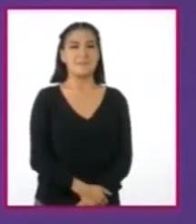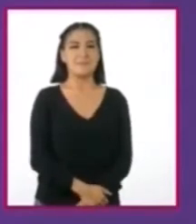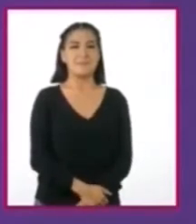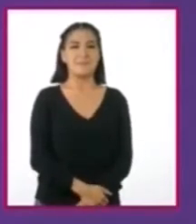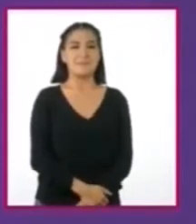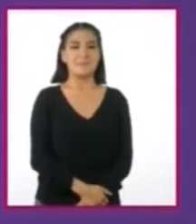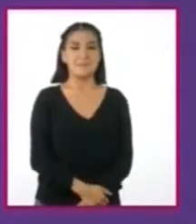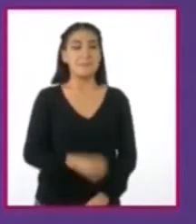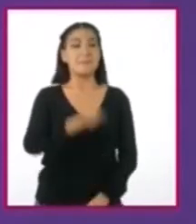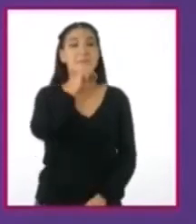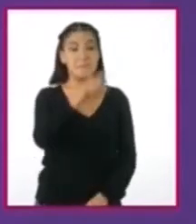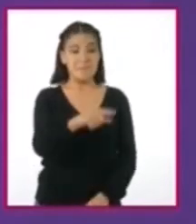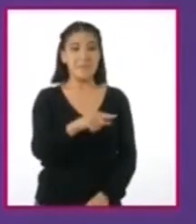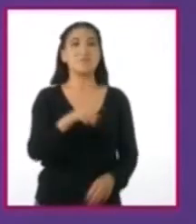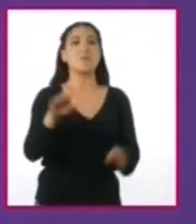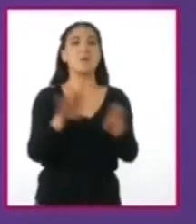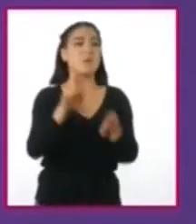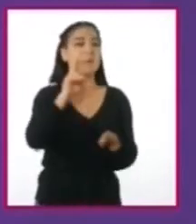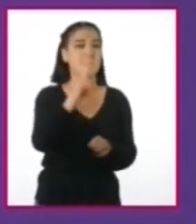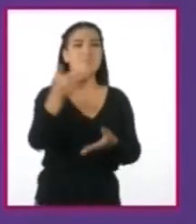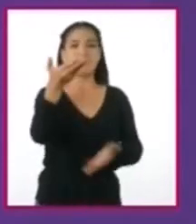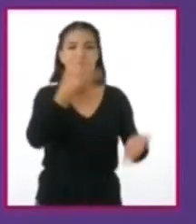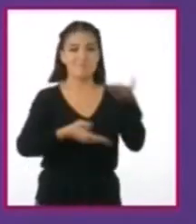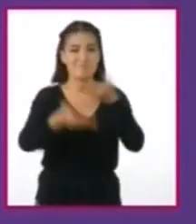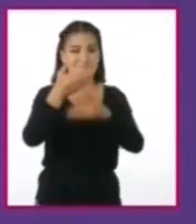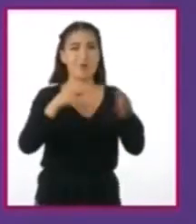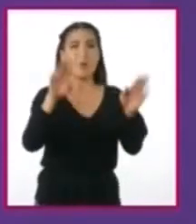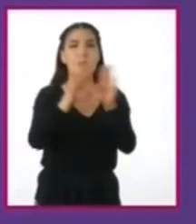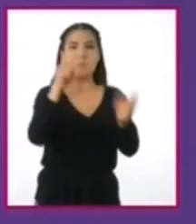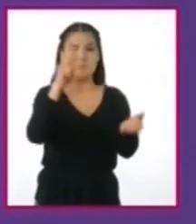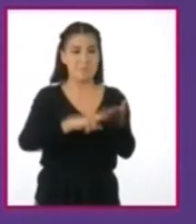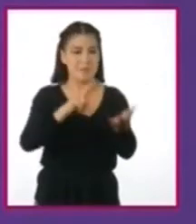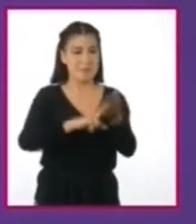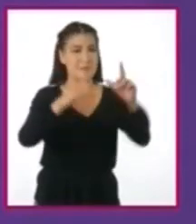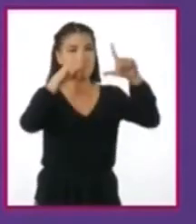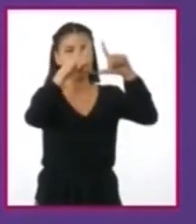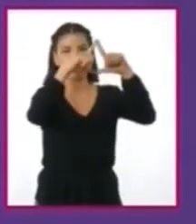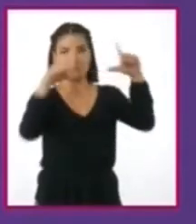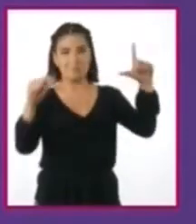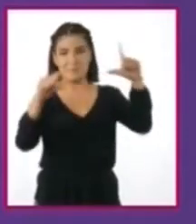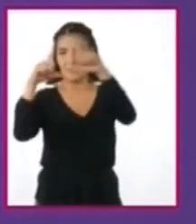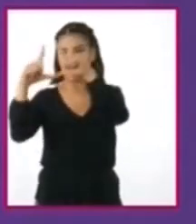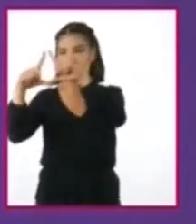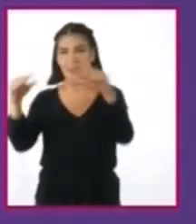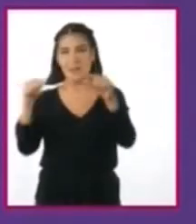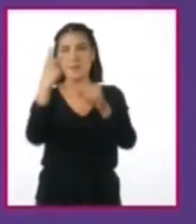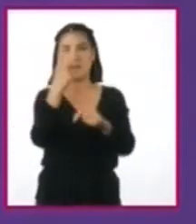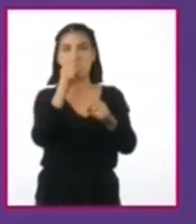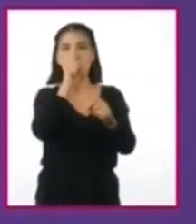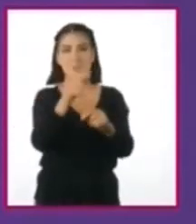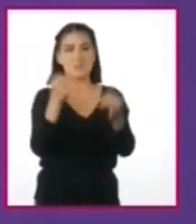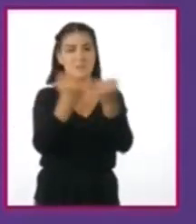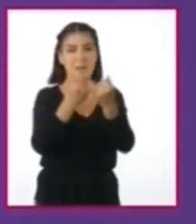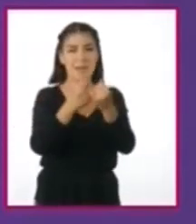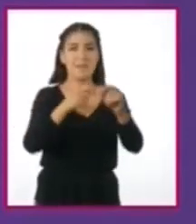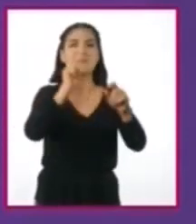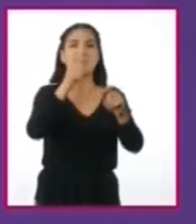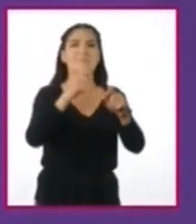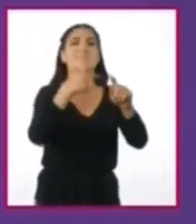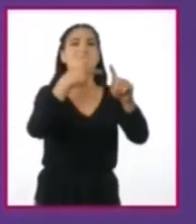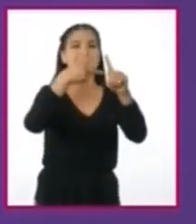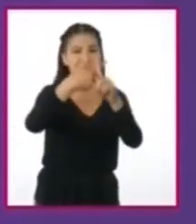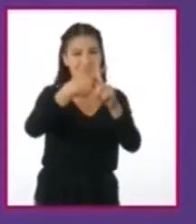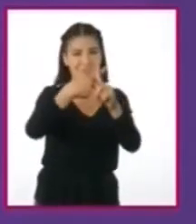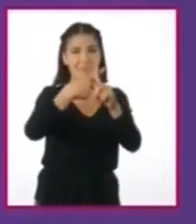En consecuencia, como comparten el valor de dos ángulos, por el criterio ángulo-ángulo, los